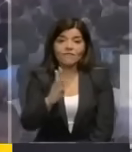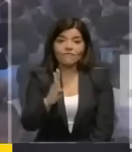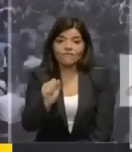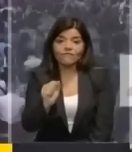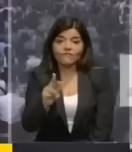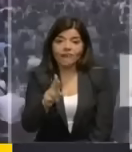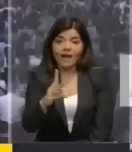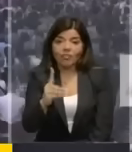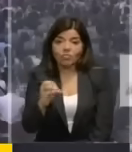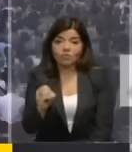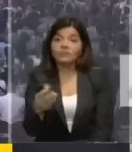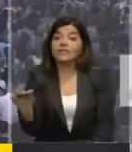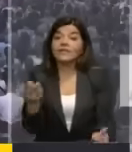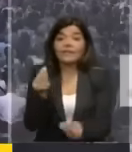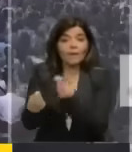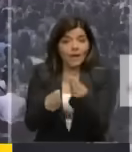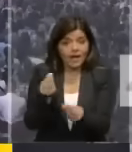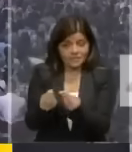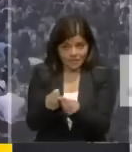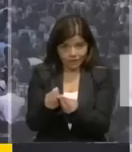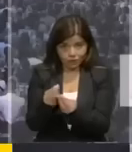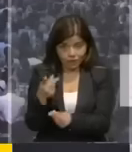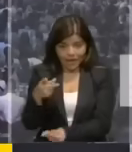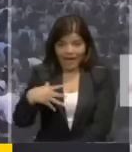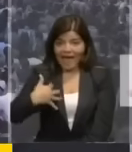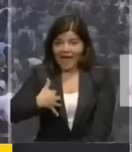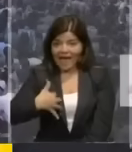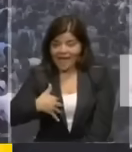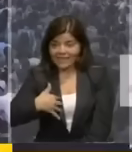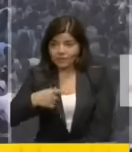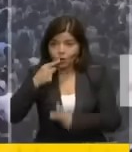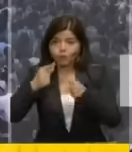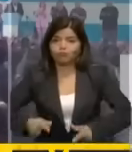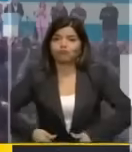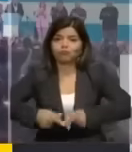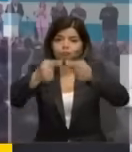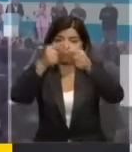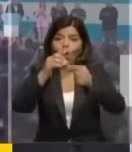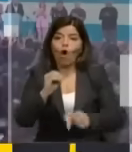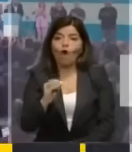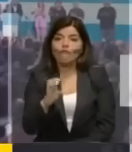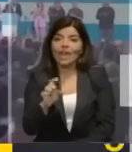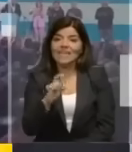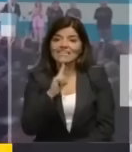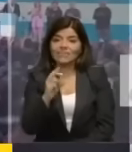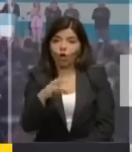en Argentina, tras de ti el obelisco, tan clásico. Buenas noches.